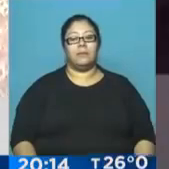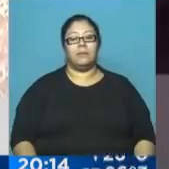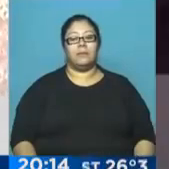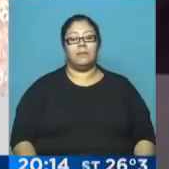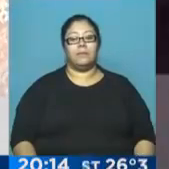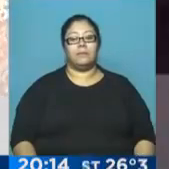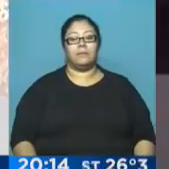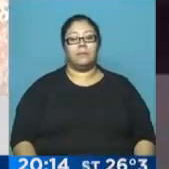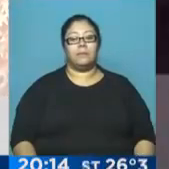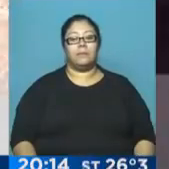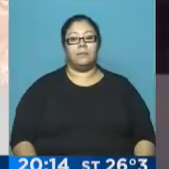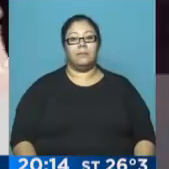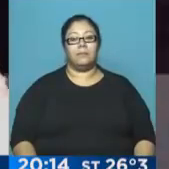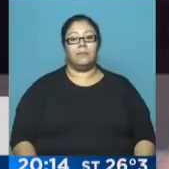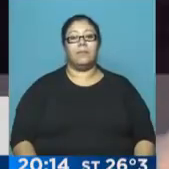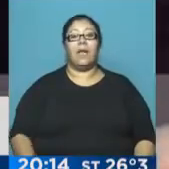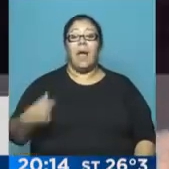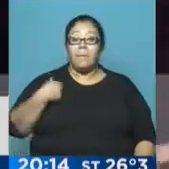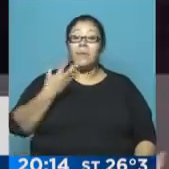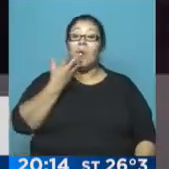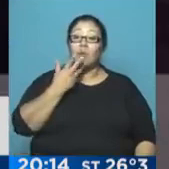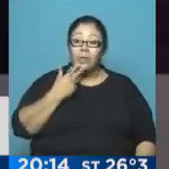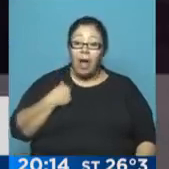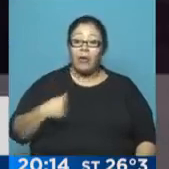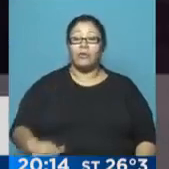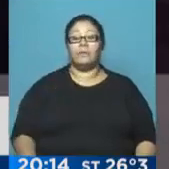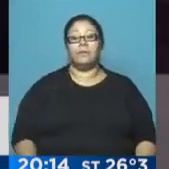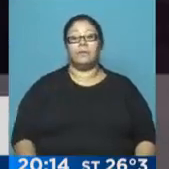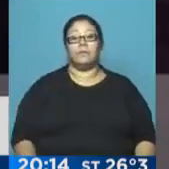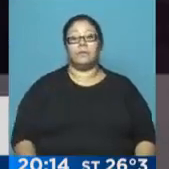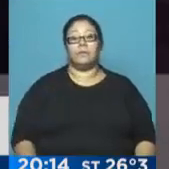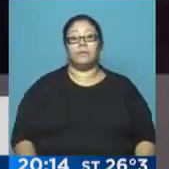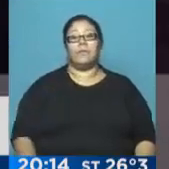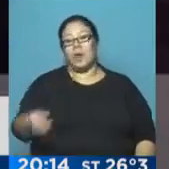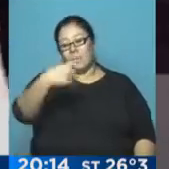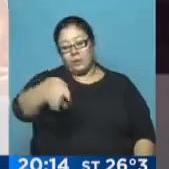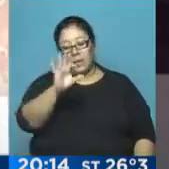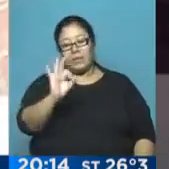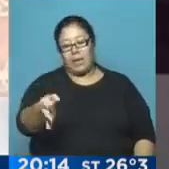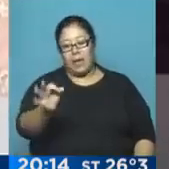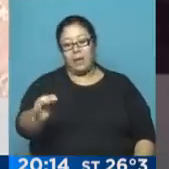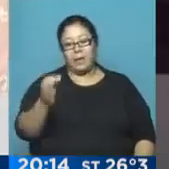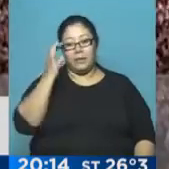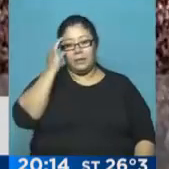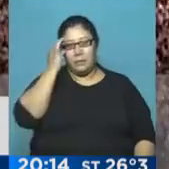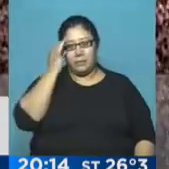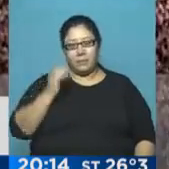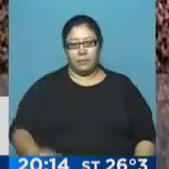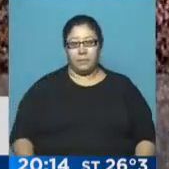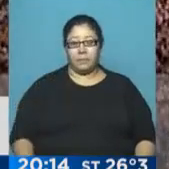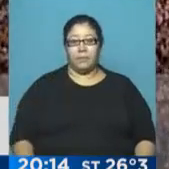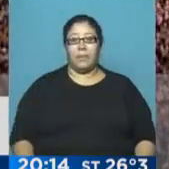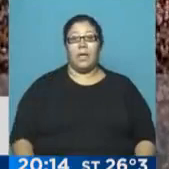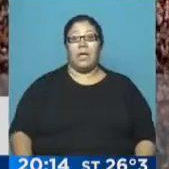Piera. Me hubiera gustado entregarlo. Ustedes saben que antes de